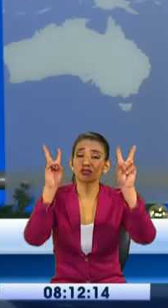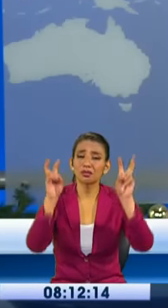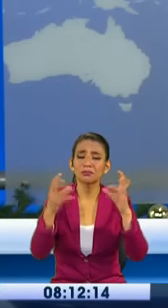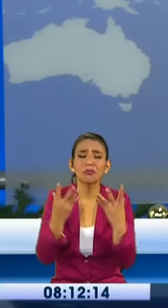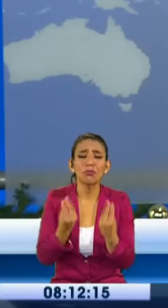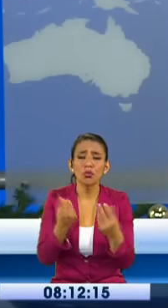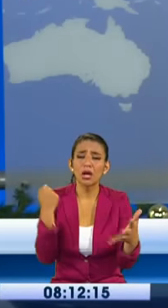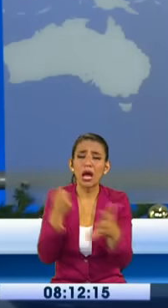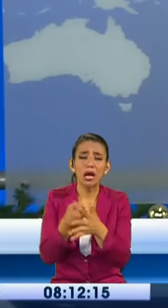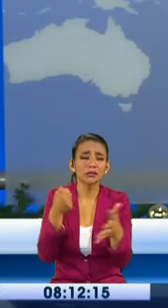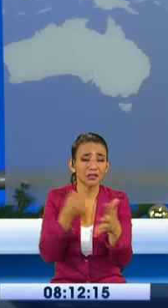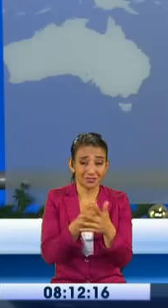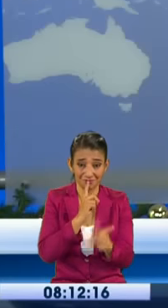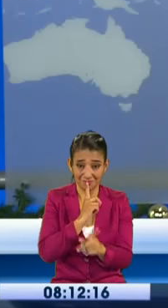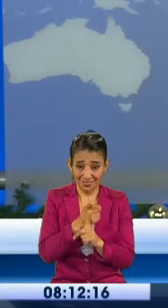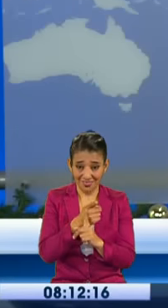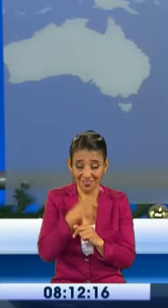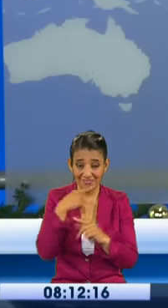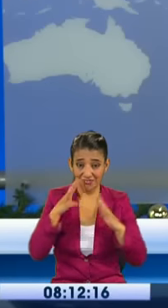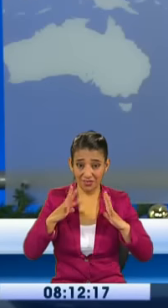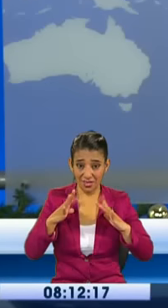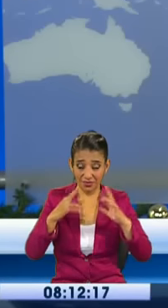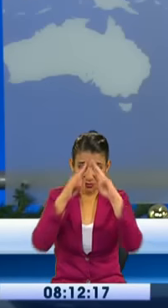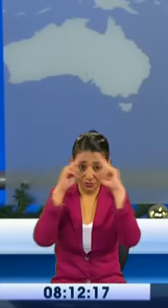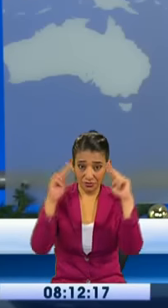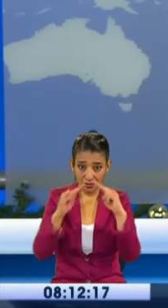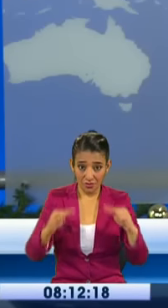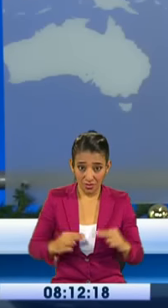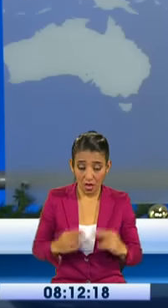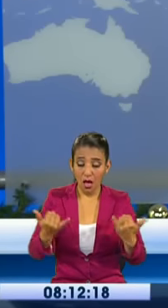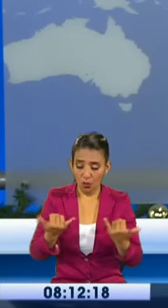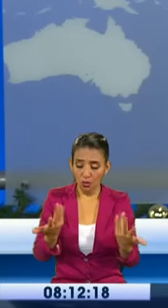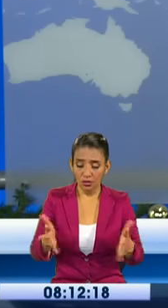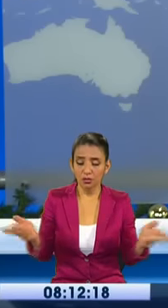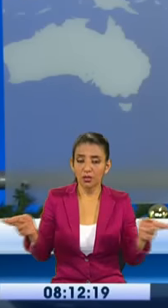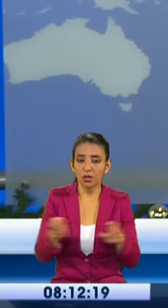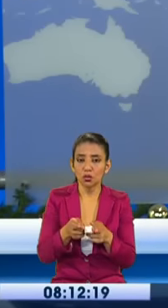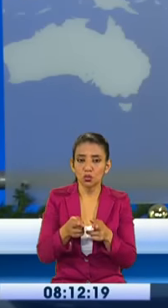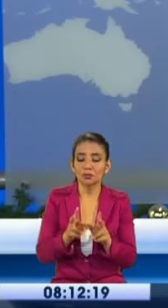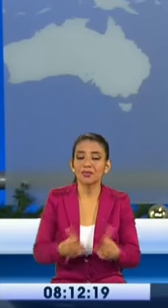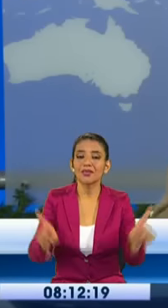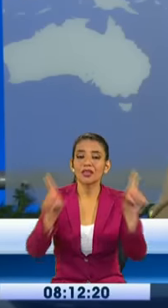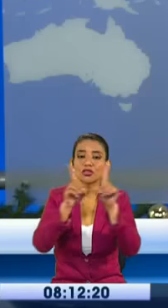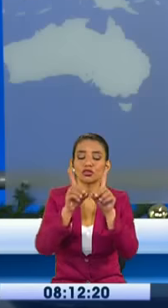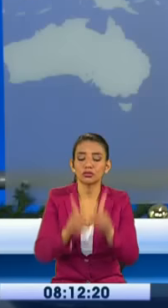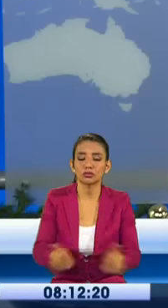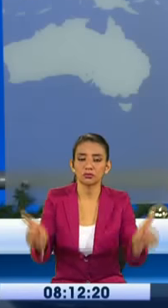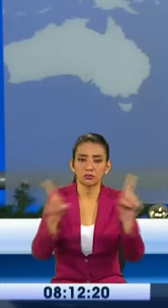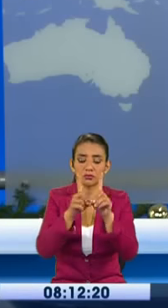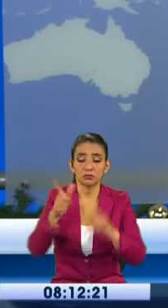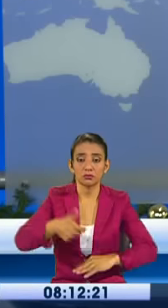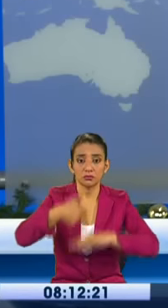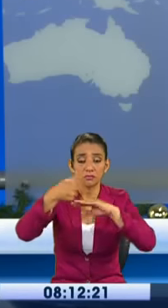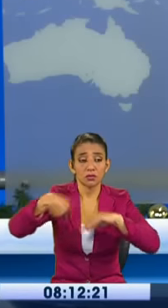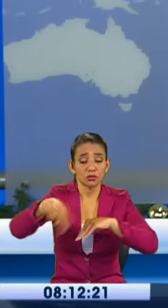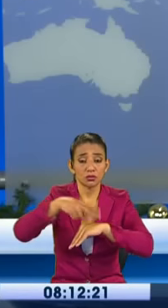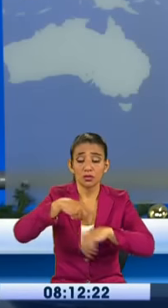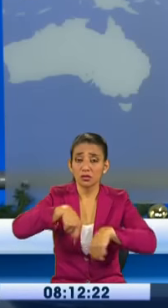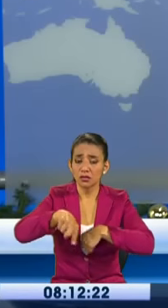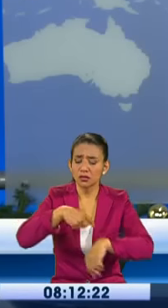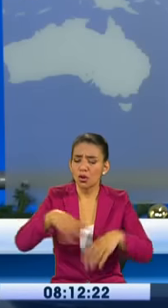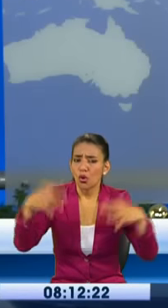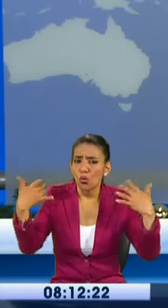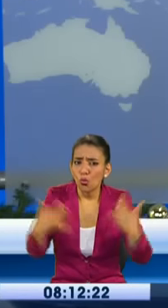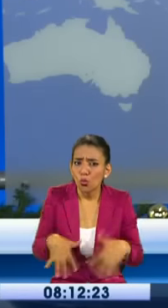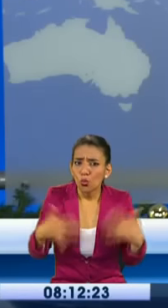de accidentes del feriado de Navidad. Hoy queremos entregar los datos de la Agencia Nacional de Tránsito, que son alarmantes, y esto, por favor,